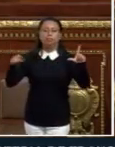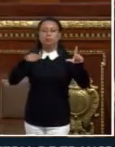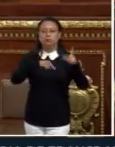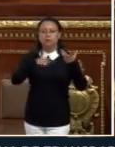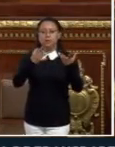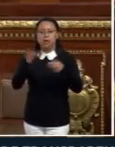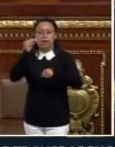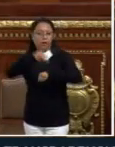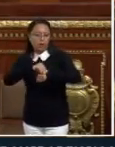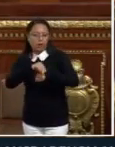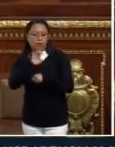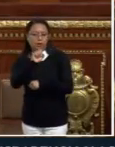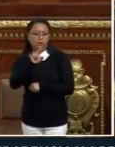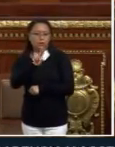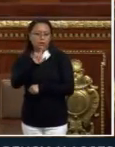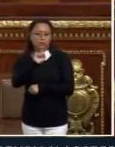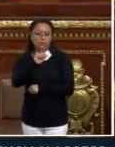sushi.